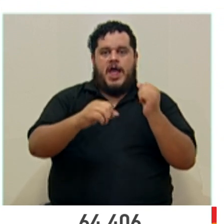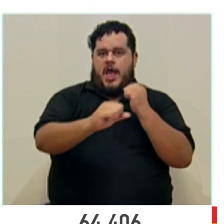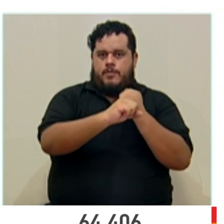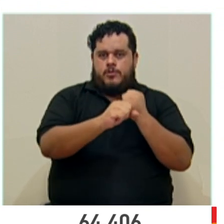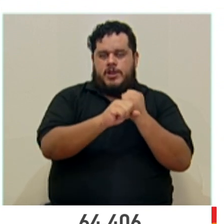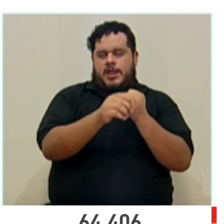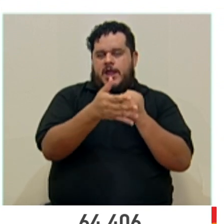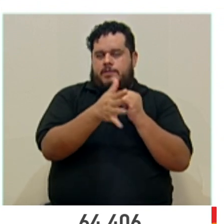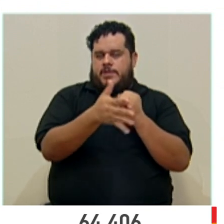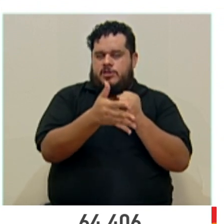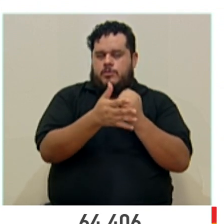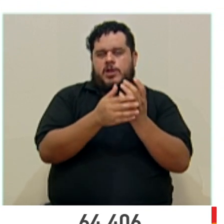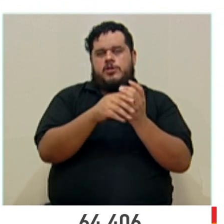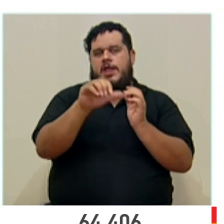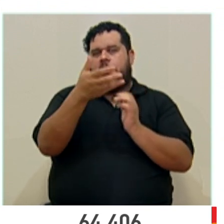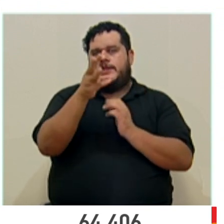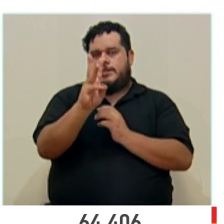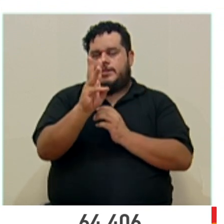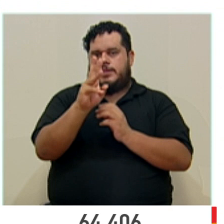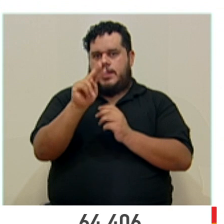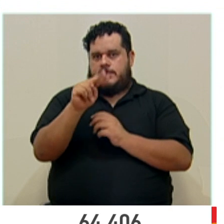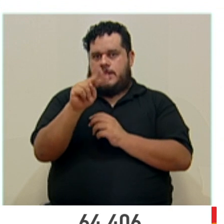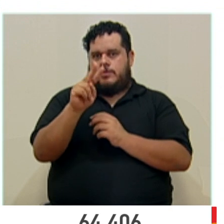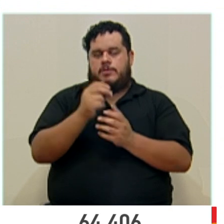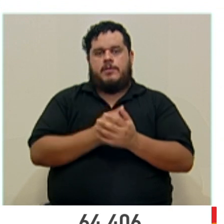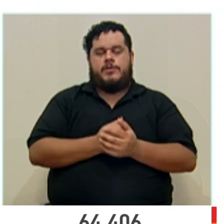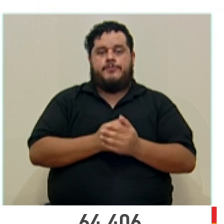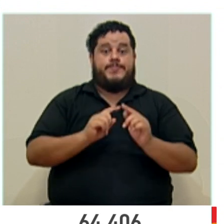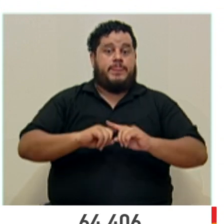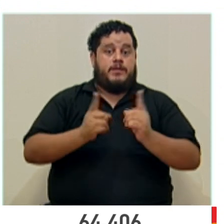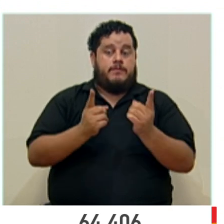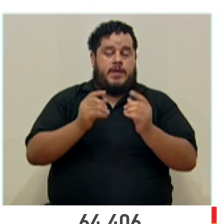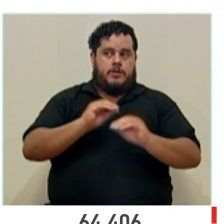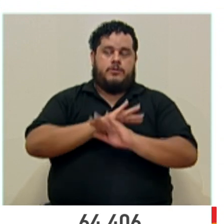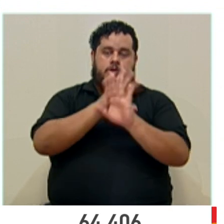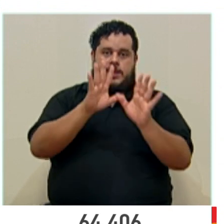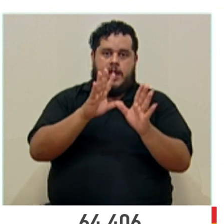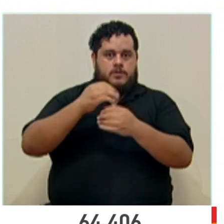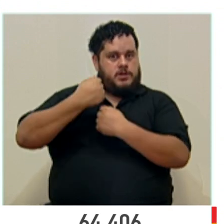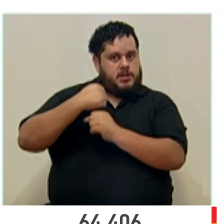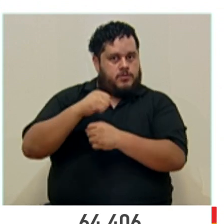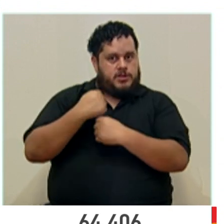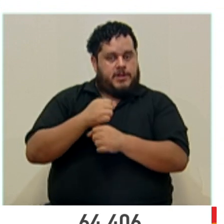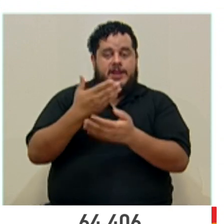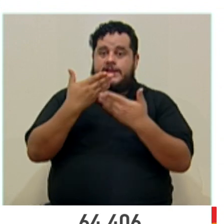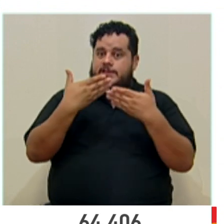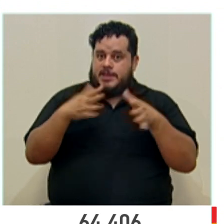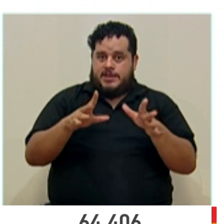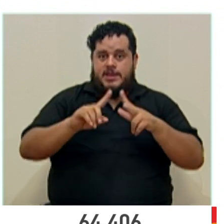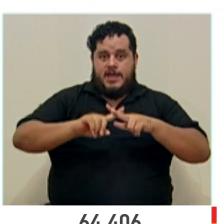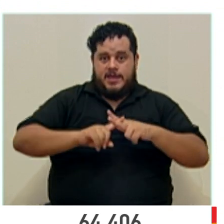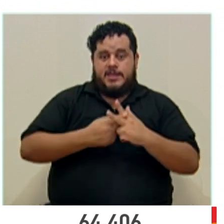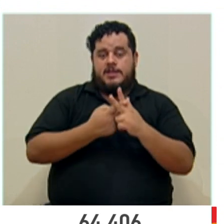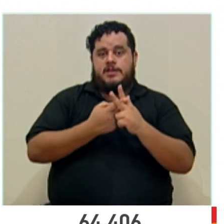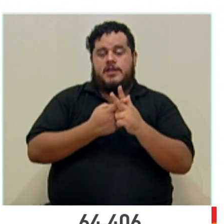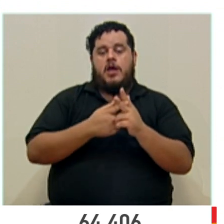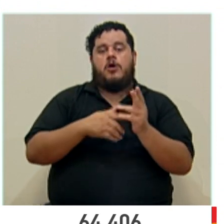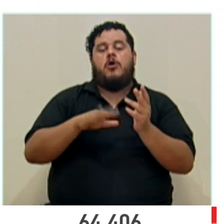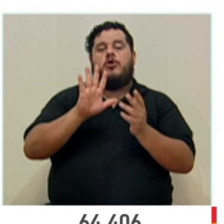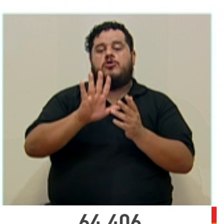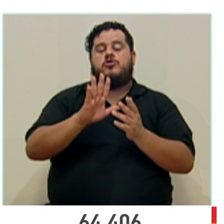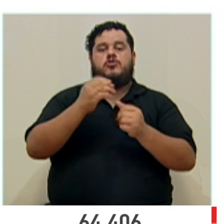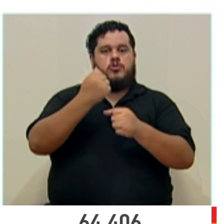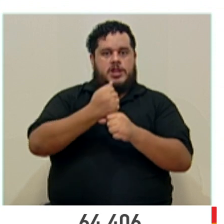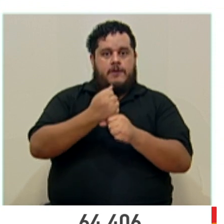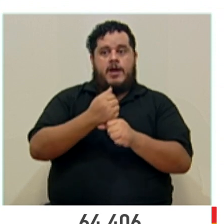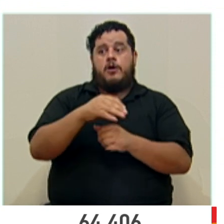aproximadamente en fecha 16 de noviembre, pero por supuesto las municipalidades que ya han iniciado su